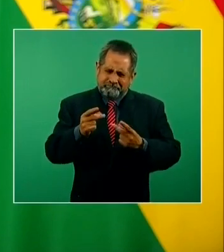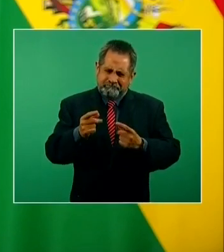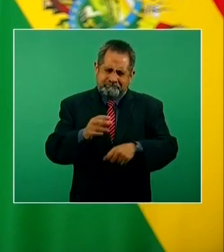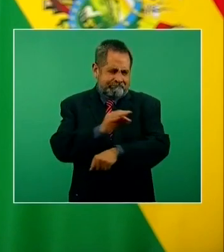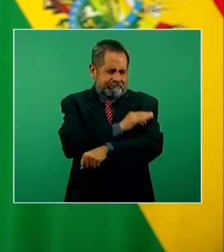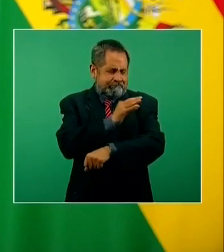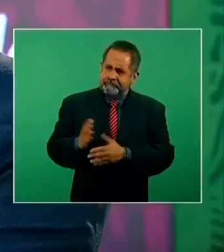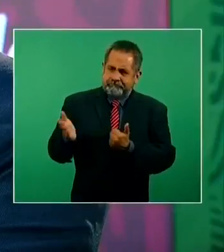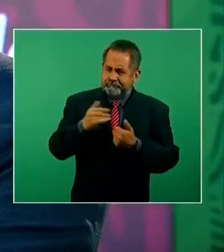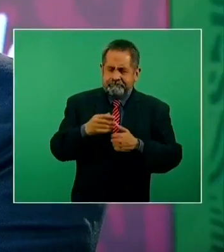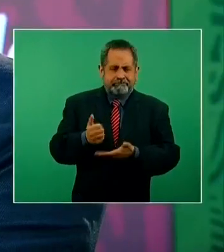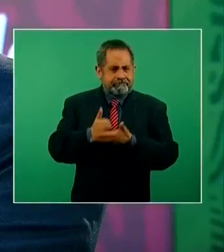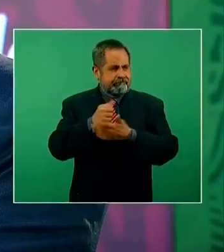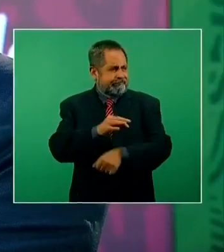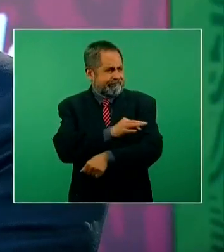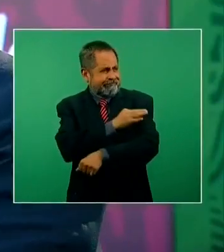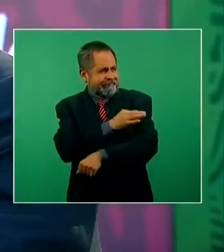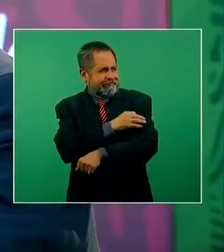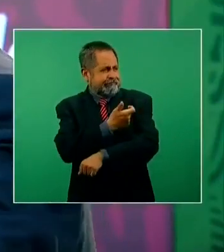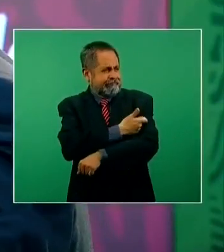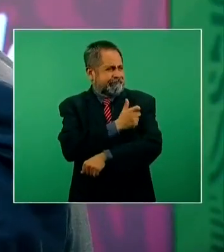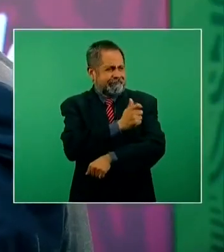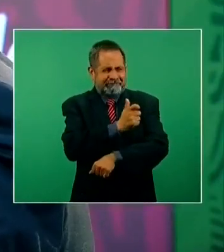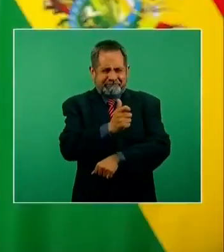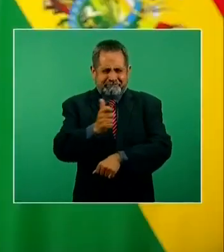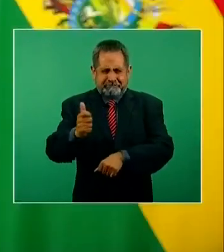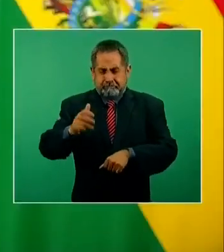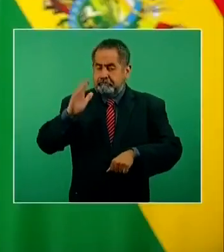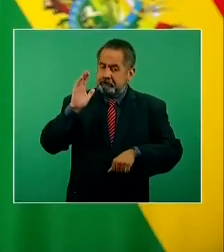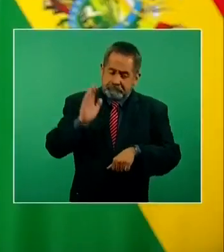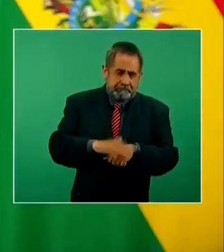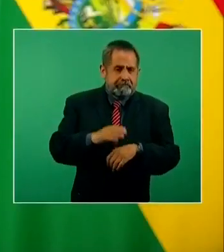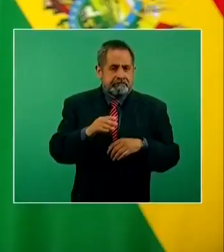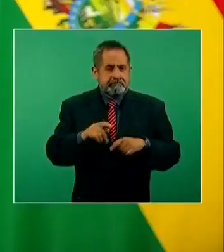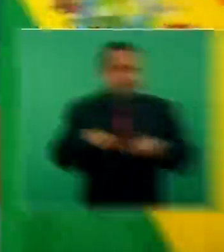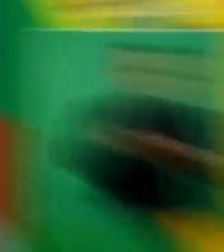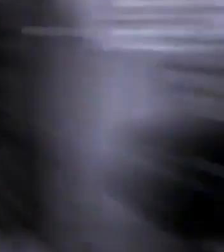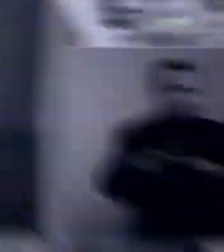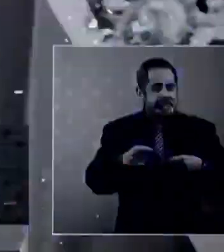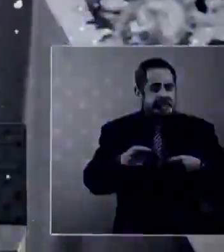en estos días. Vamos a incrementar el número de vacunados diarios.